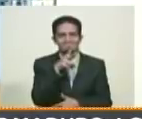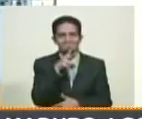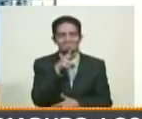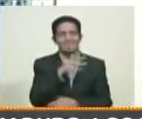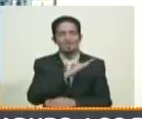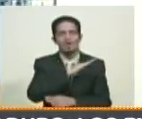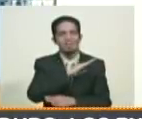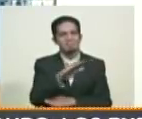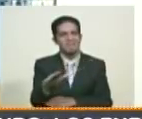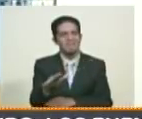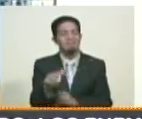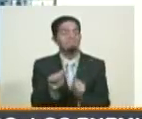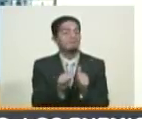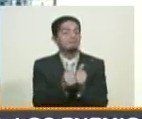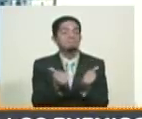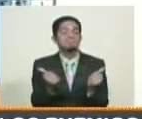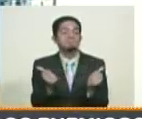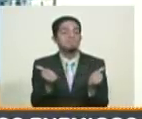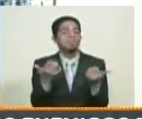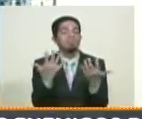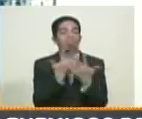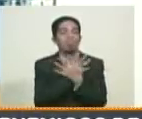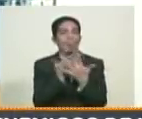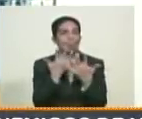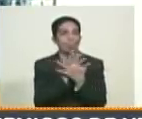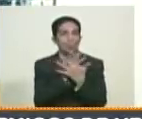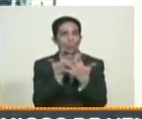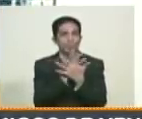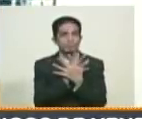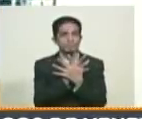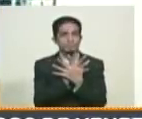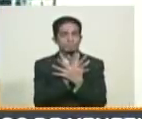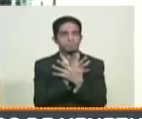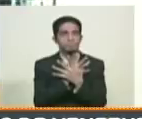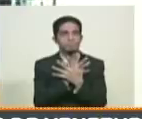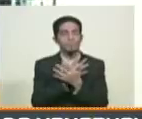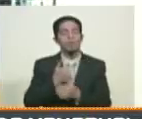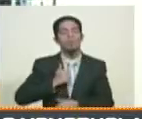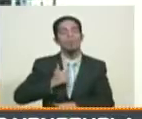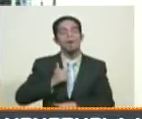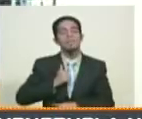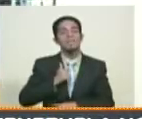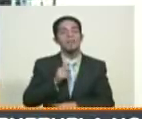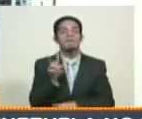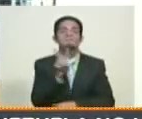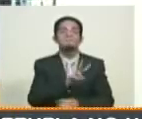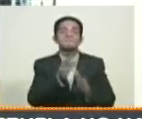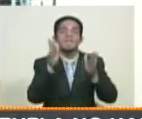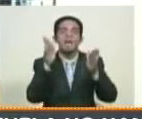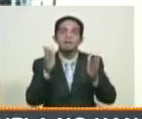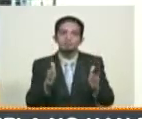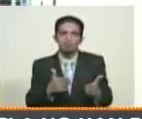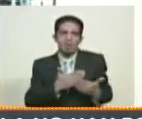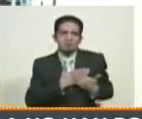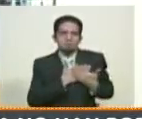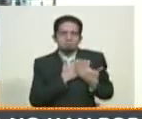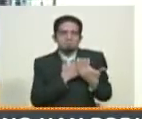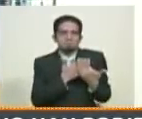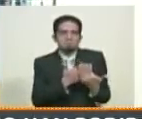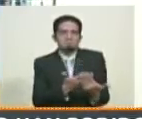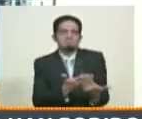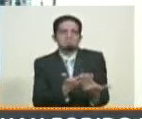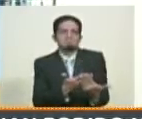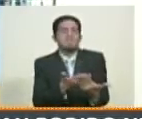condenable sin ningún tipo de dudas por cualquier venezolano de buena voluntad, más allá de su